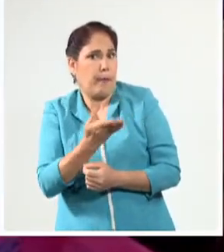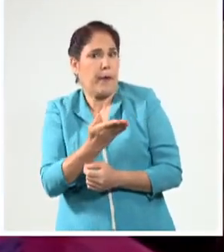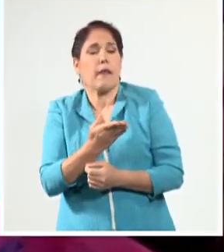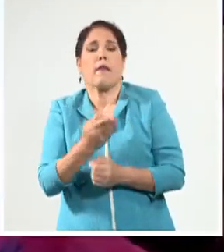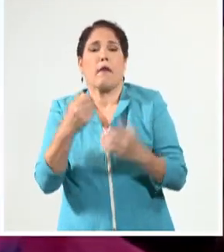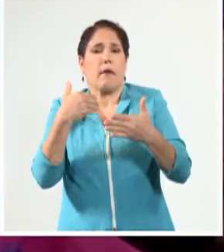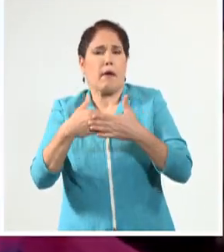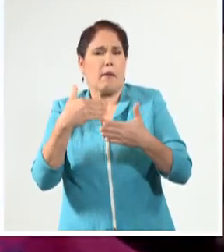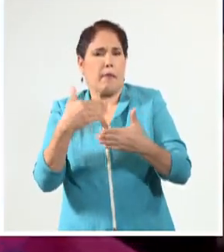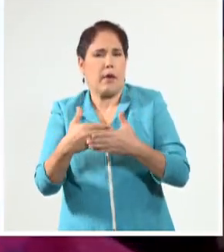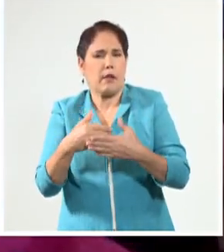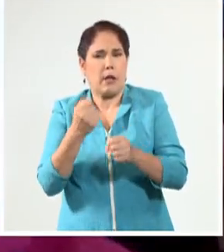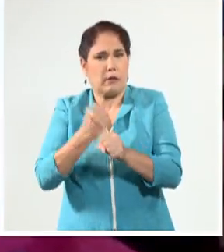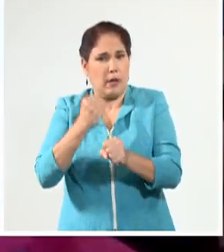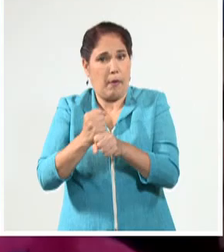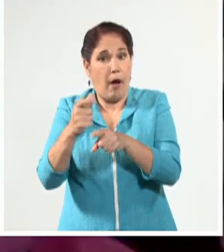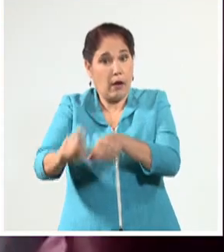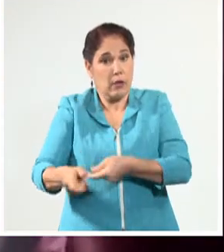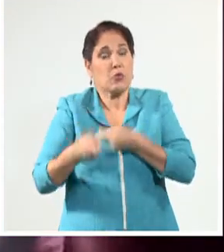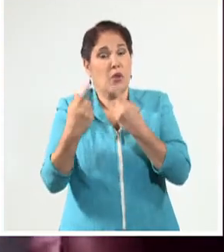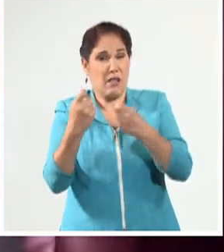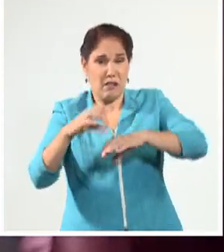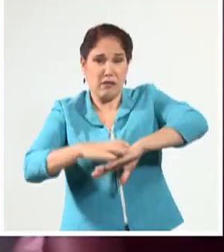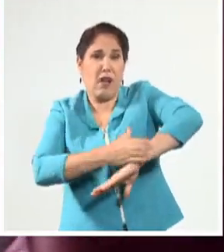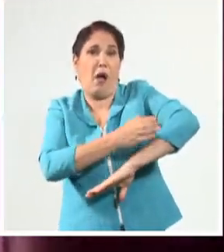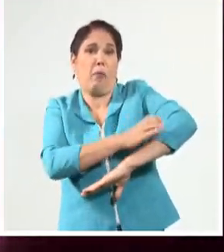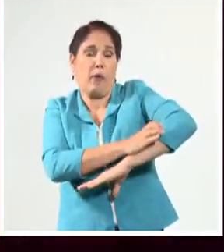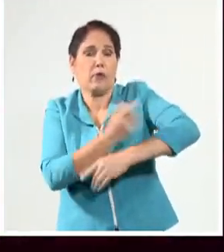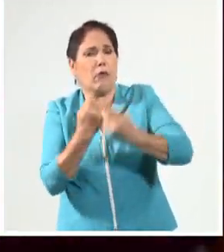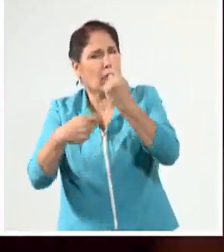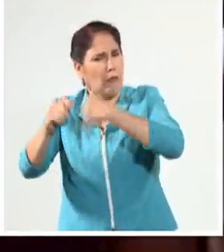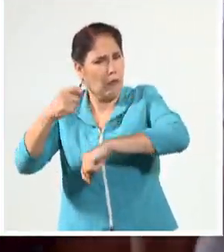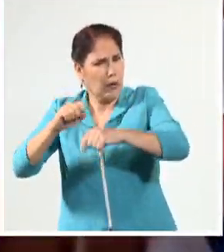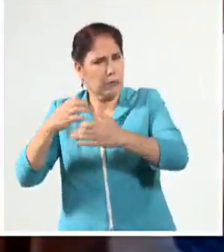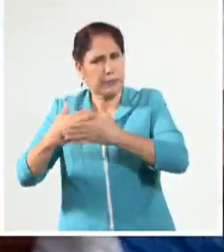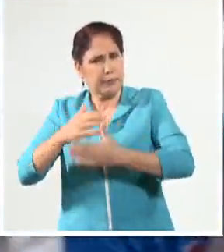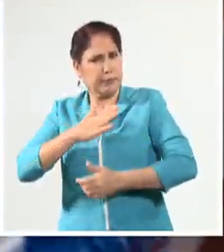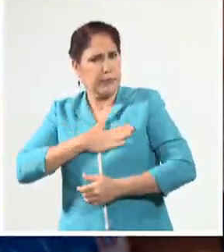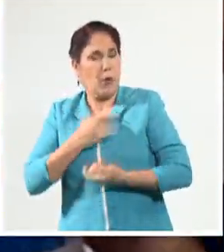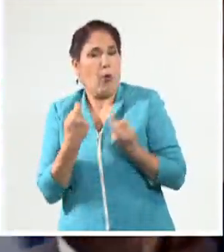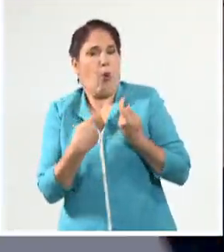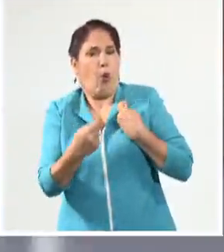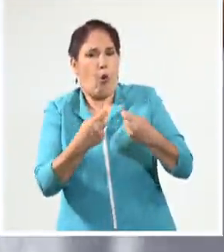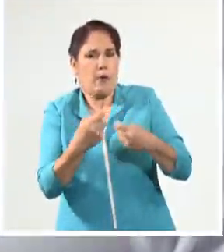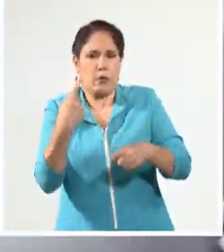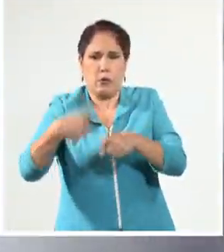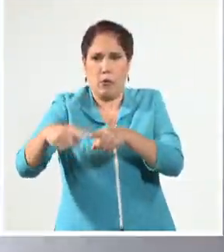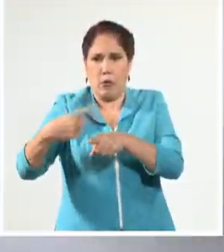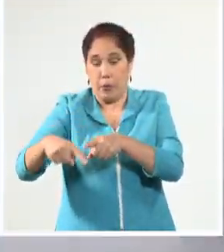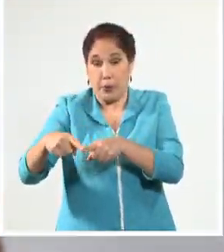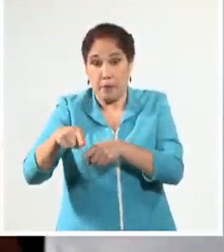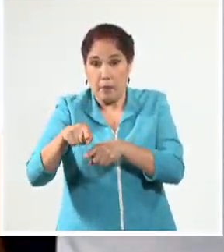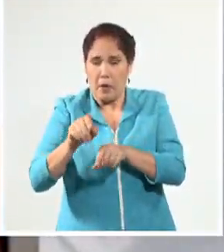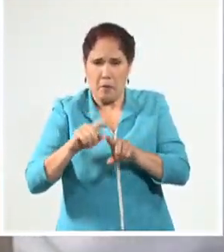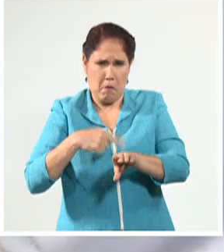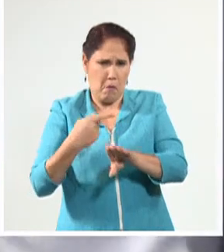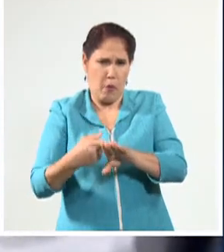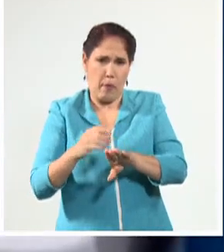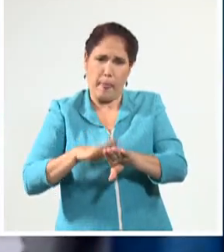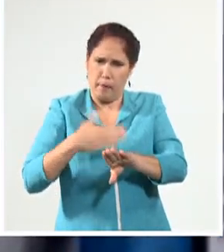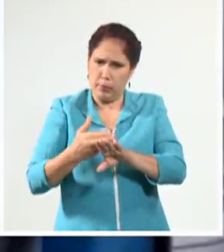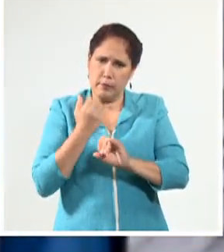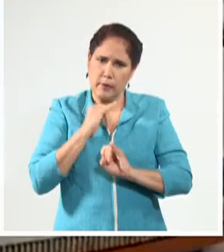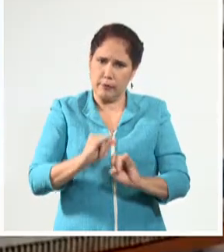vinculadas al trabajo agrícola y otras actividades económicas así como por el comercio interior espere más informaciones en otros